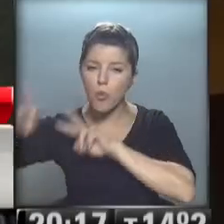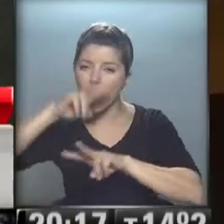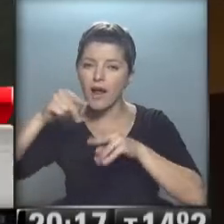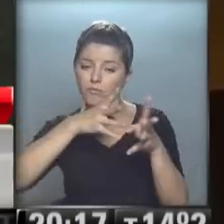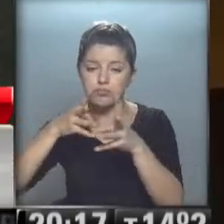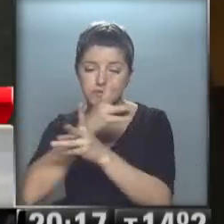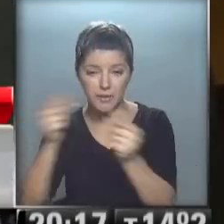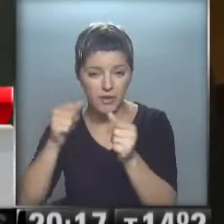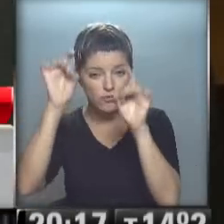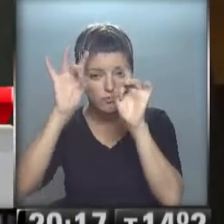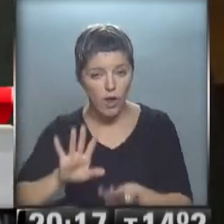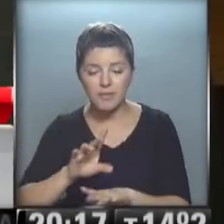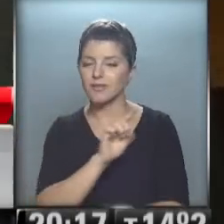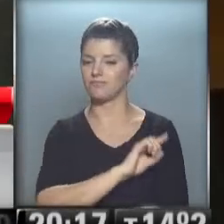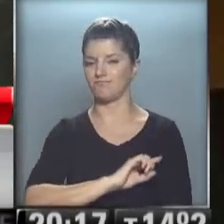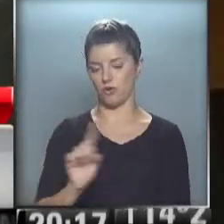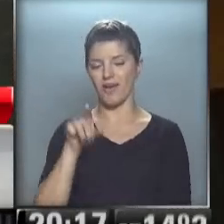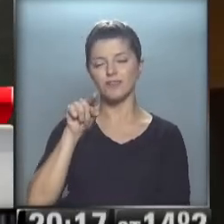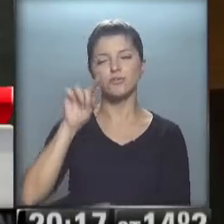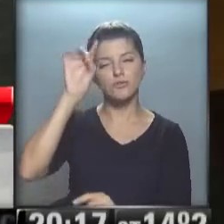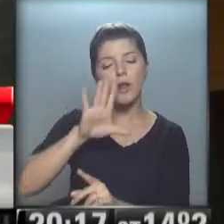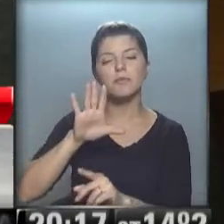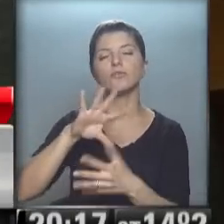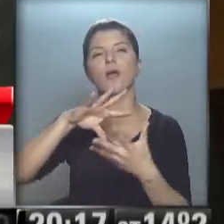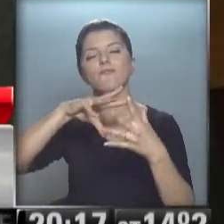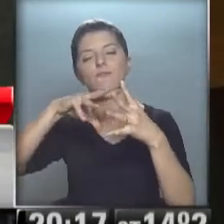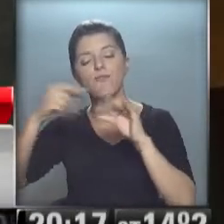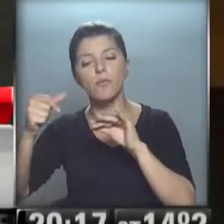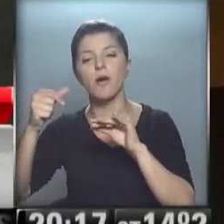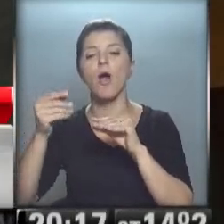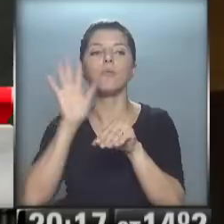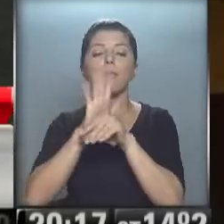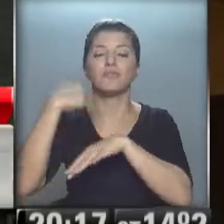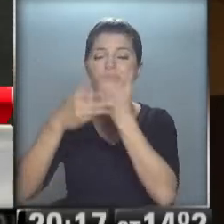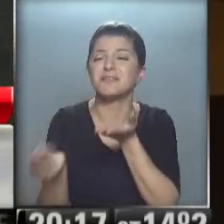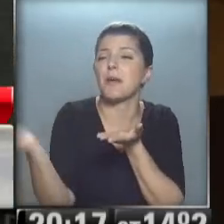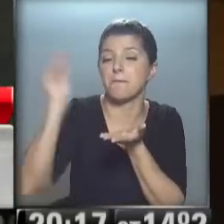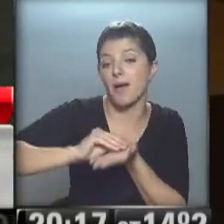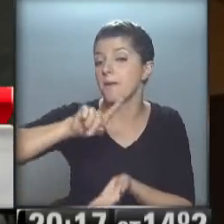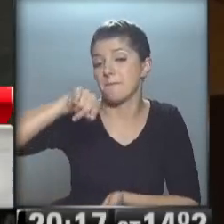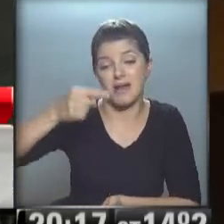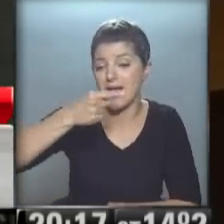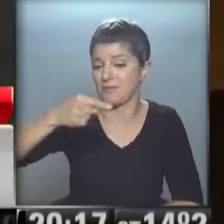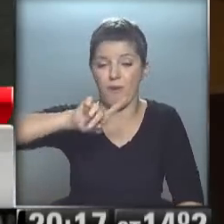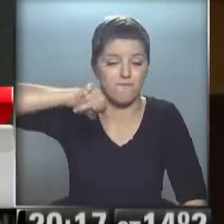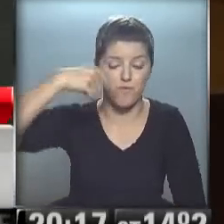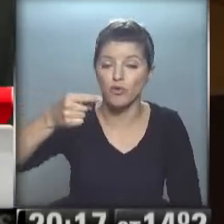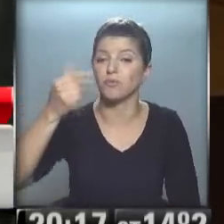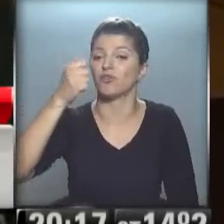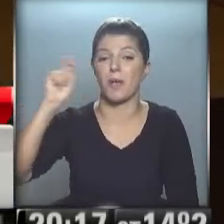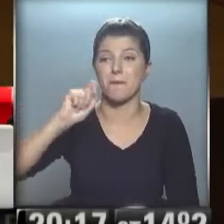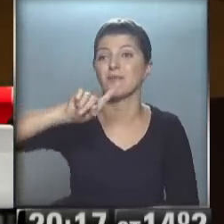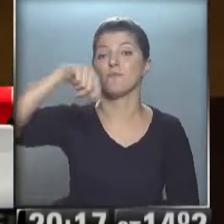de fuego. Eso es solamente una invitación a más violencia. Mañana, la semana que viene o dentro de